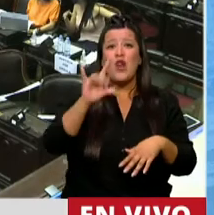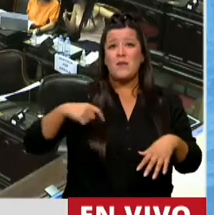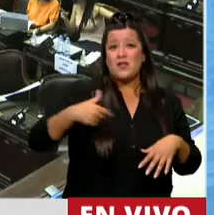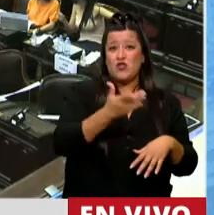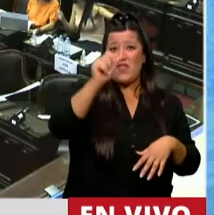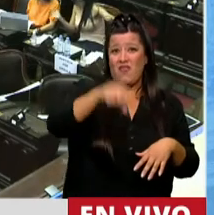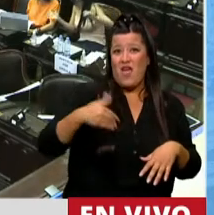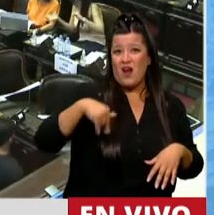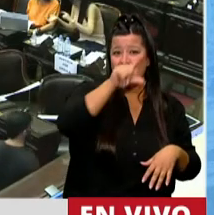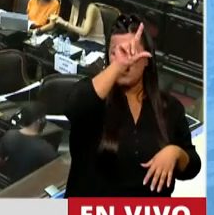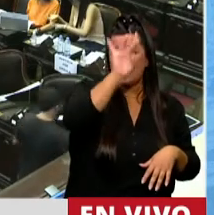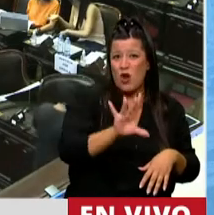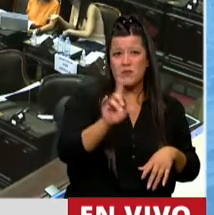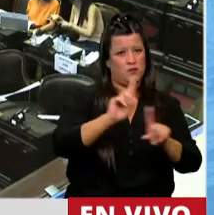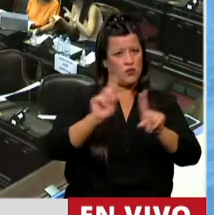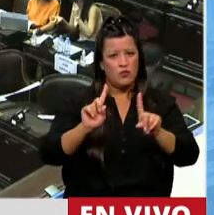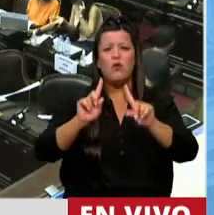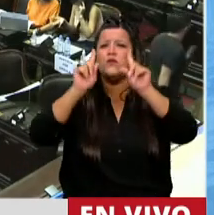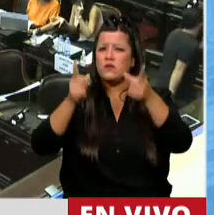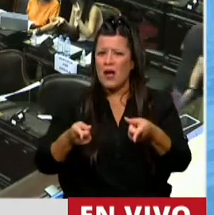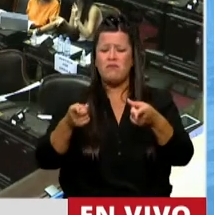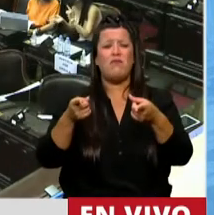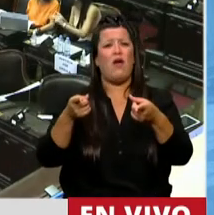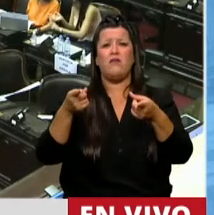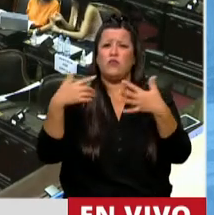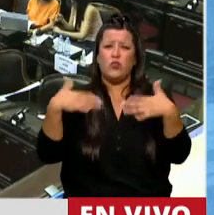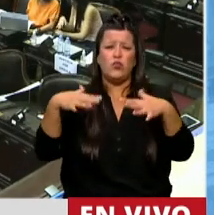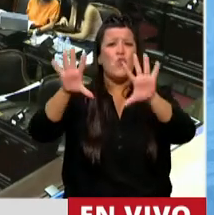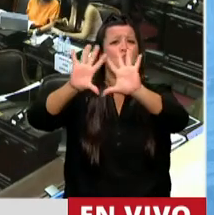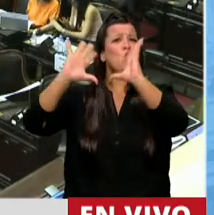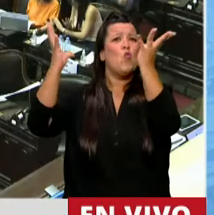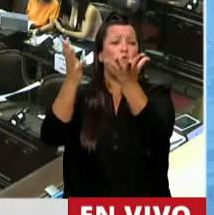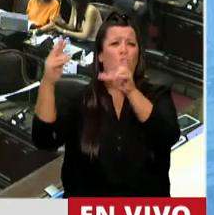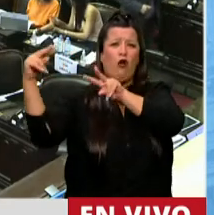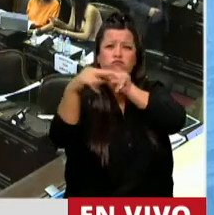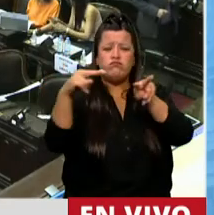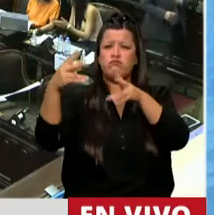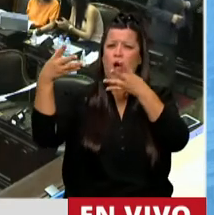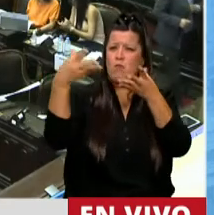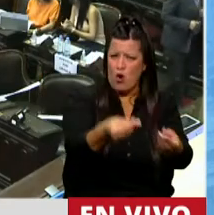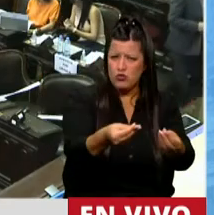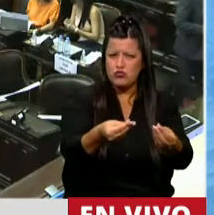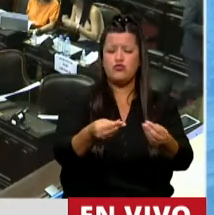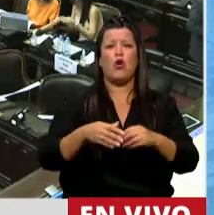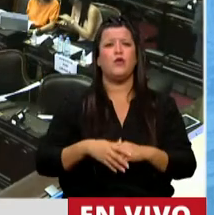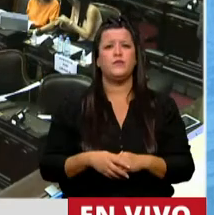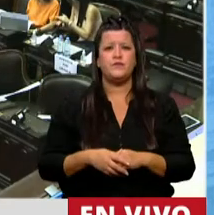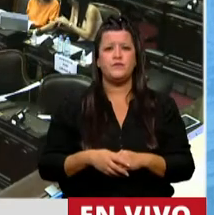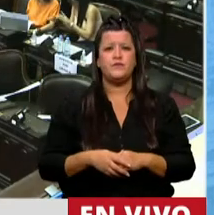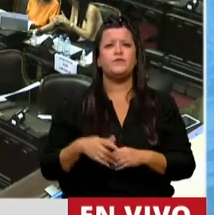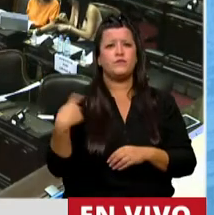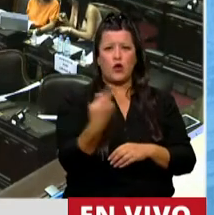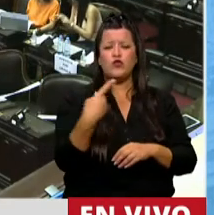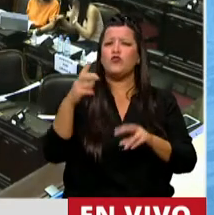argentina. La inmensa solidaridad internacional que tuvimos oportunidad de